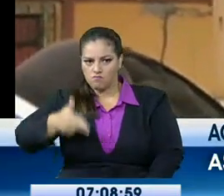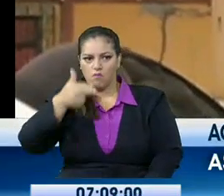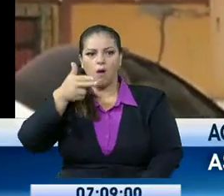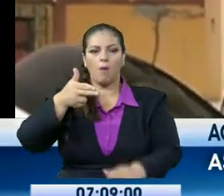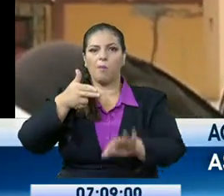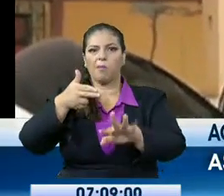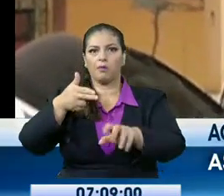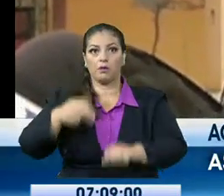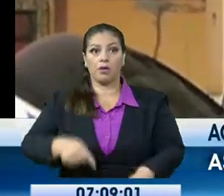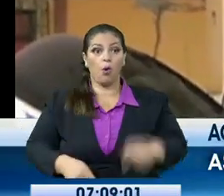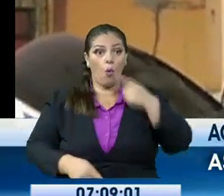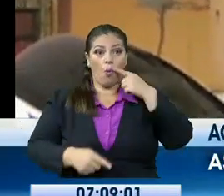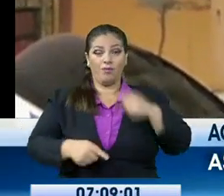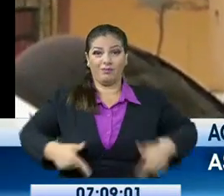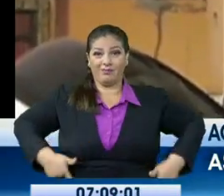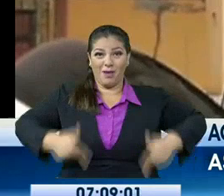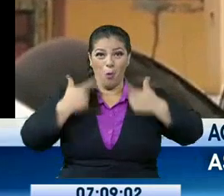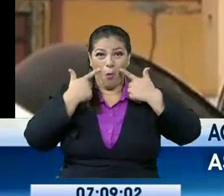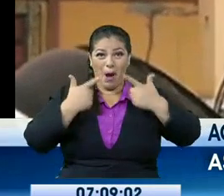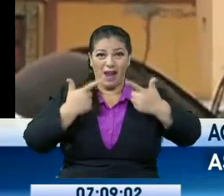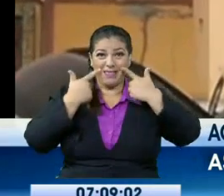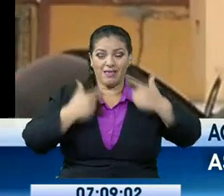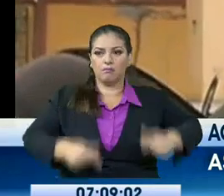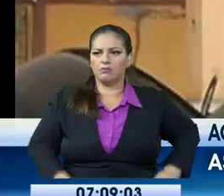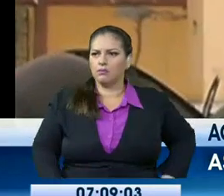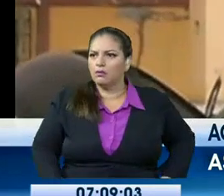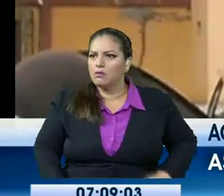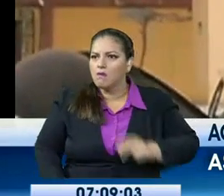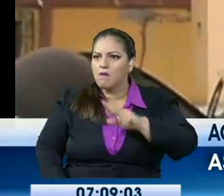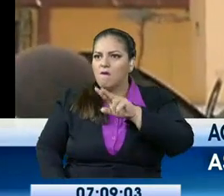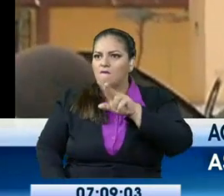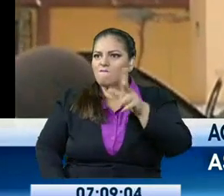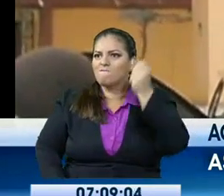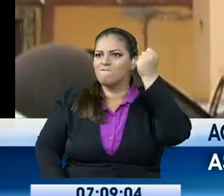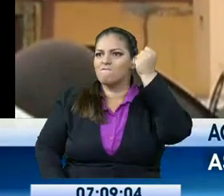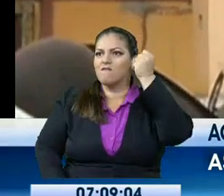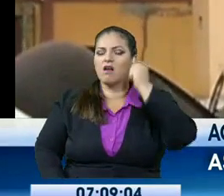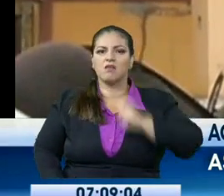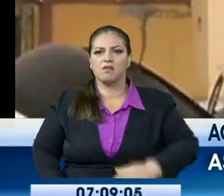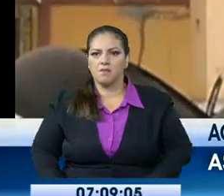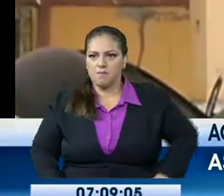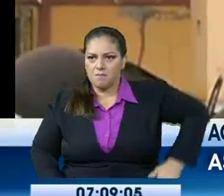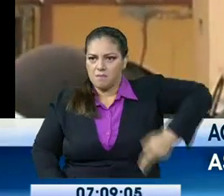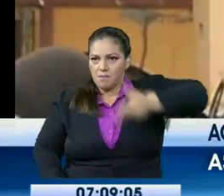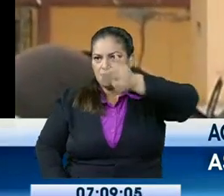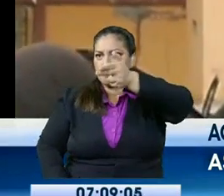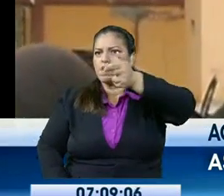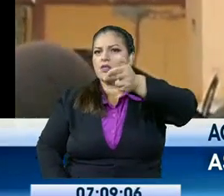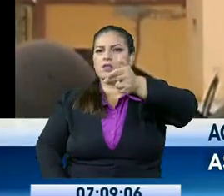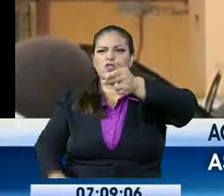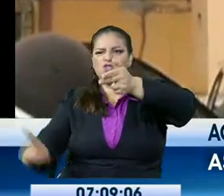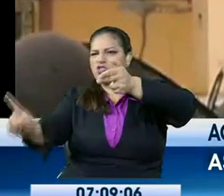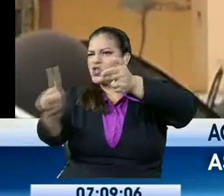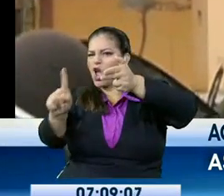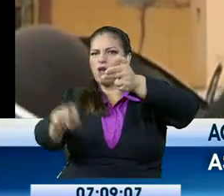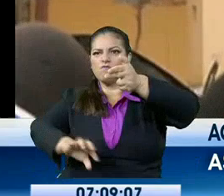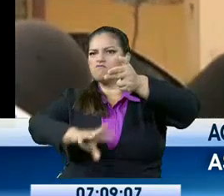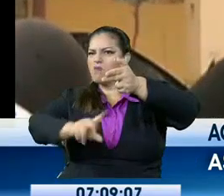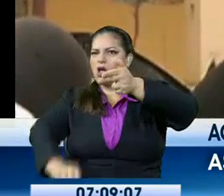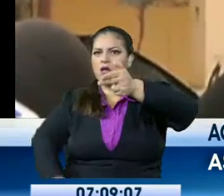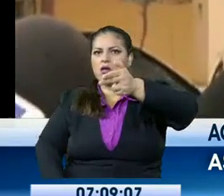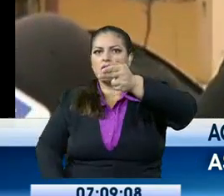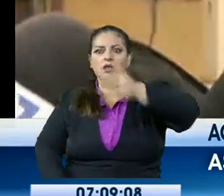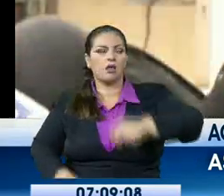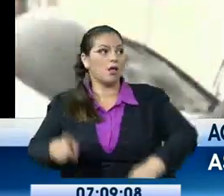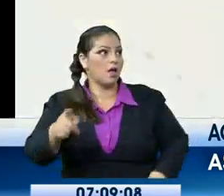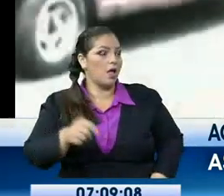El detenido se dispara, realiza dos impactos. Uno de ellos le da en el abdomen, otro